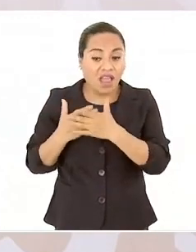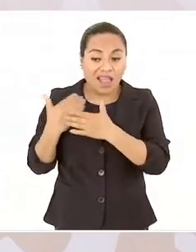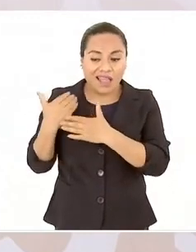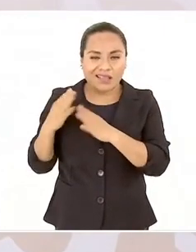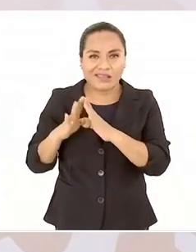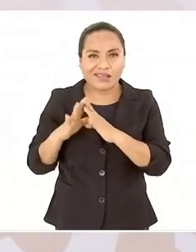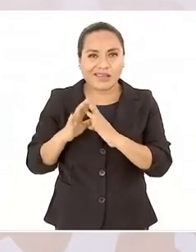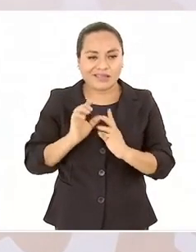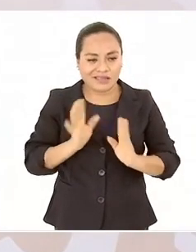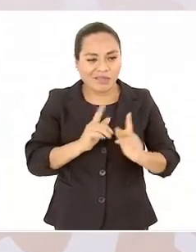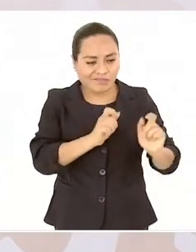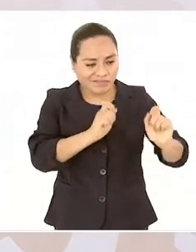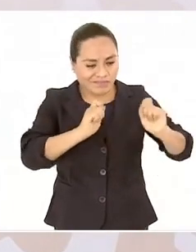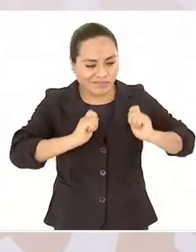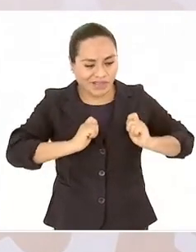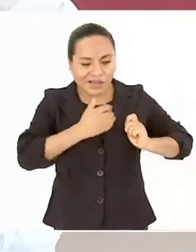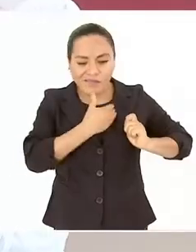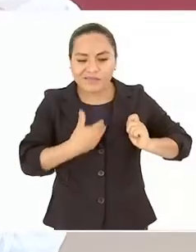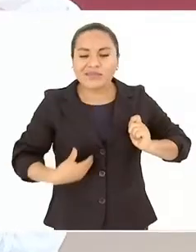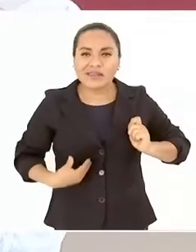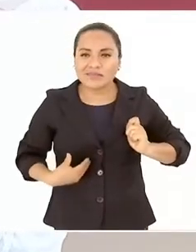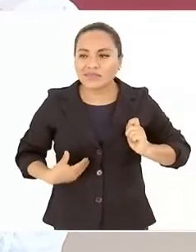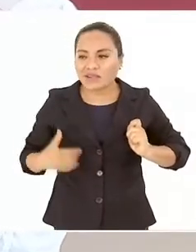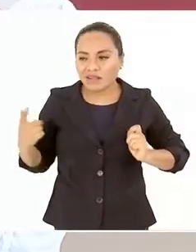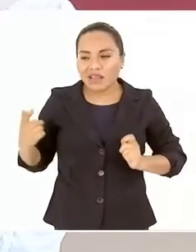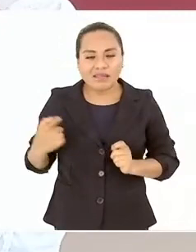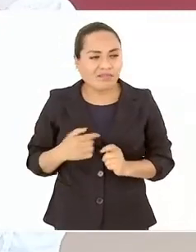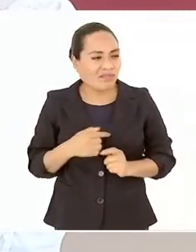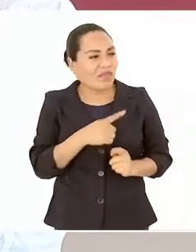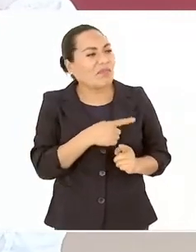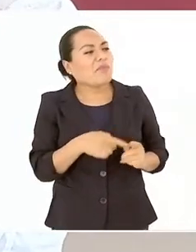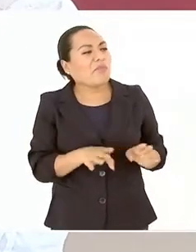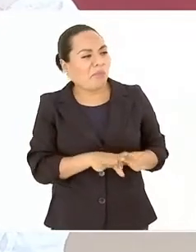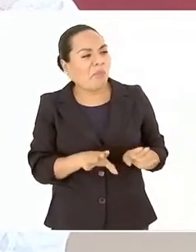posesión del cargo de presidente, me dijo, ¿y cómo lo va a hacer?